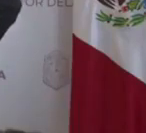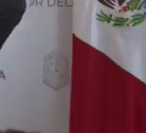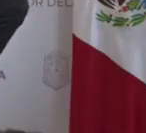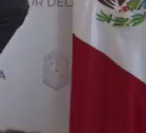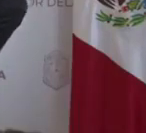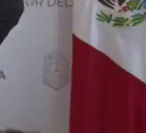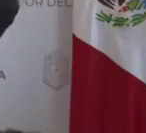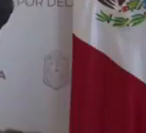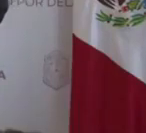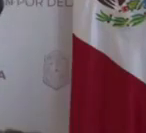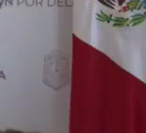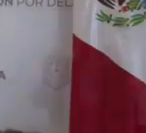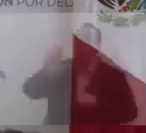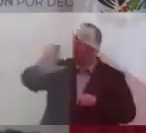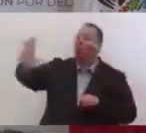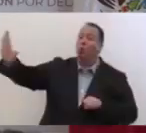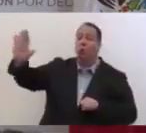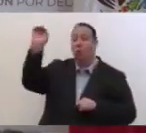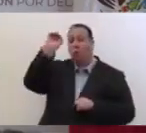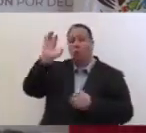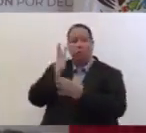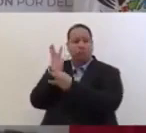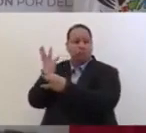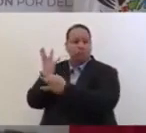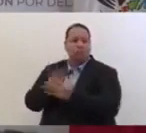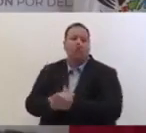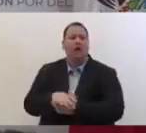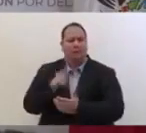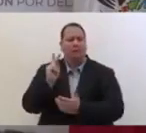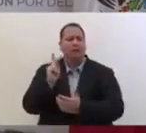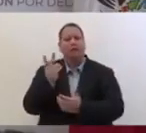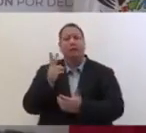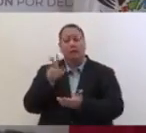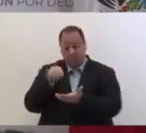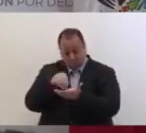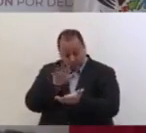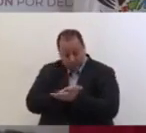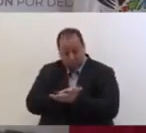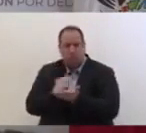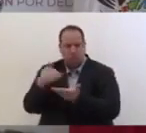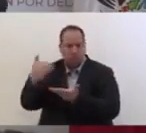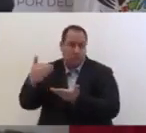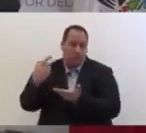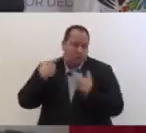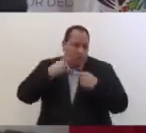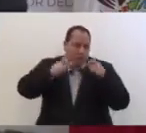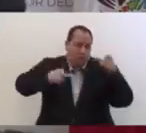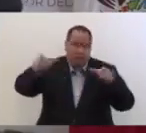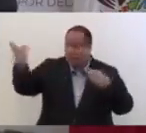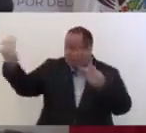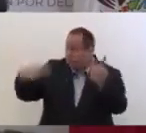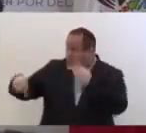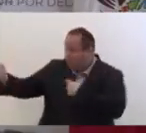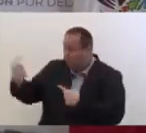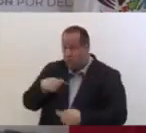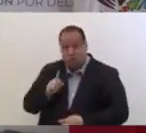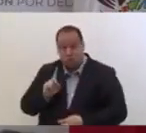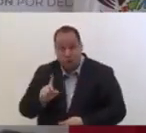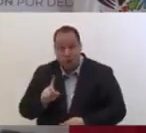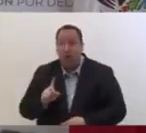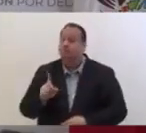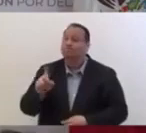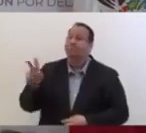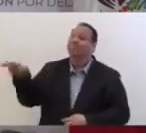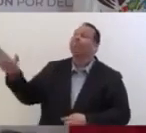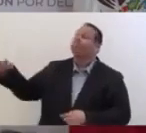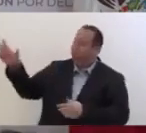por ausentarse de acuerdo a su propia voluntad. Es una citación. Después de una citación, por supuesto que cualquier persona que no se presente de forma voluntaria podría ser